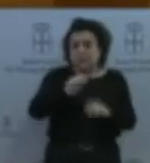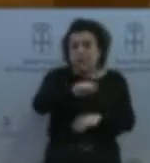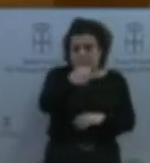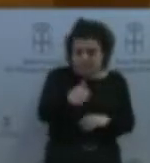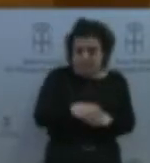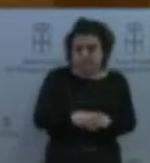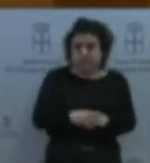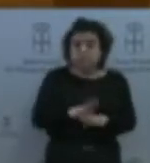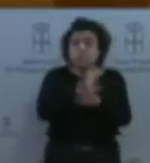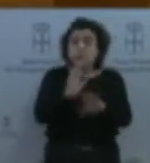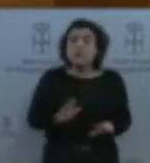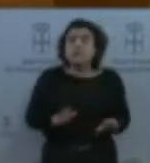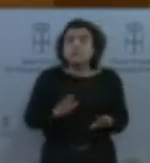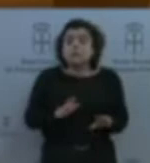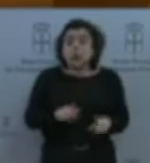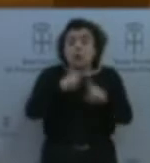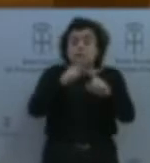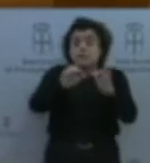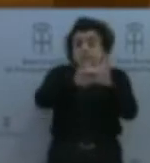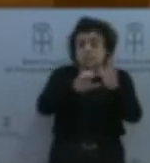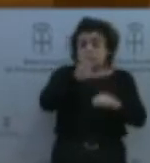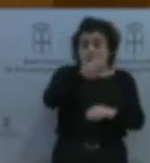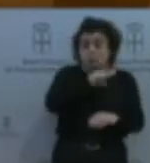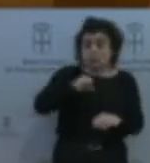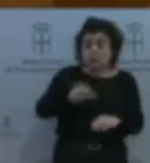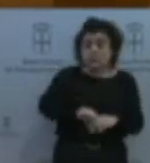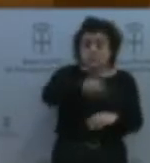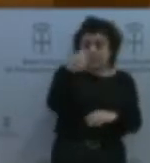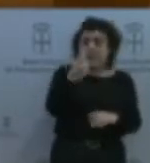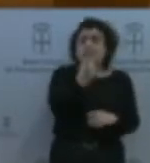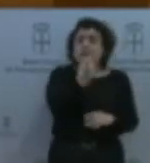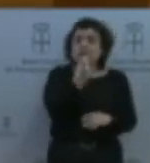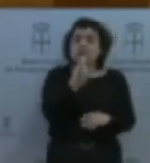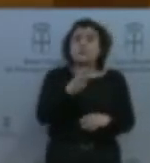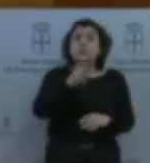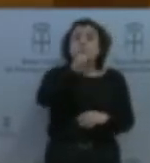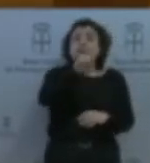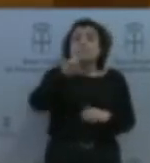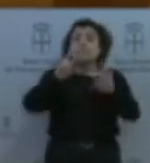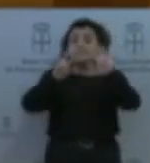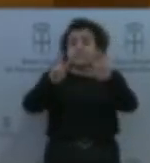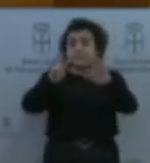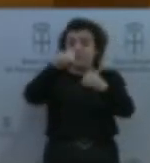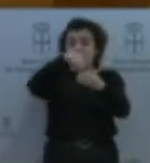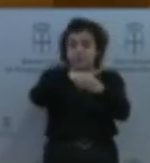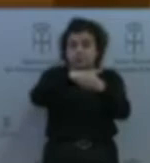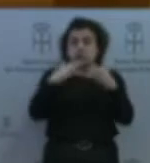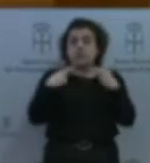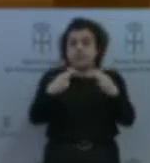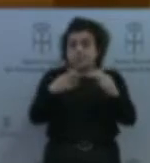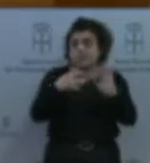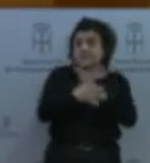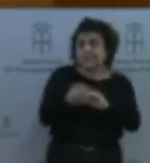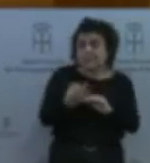Estatuto de Autonomía necesítense 27 diputados. Eso significa una cosa no menor. En esta Xunta